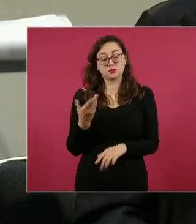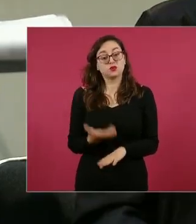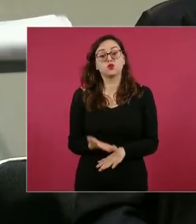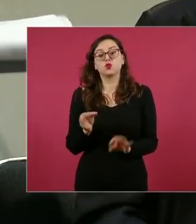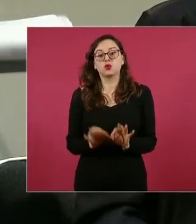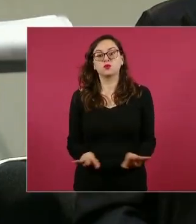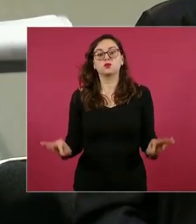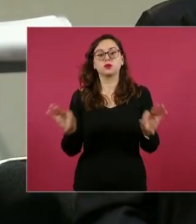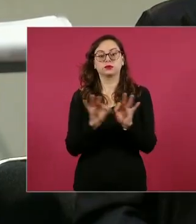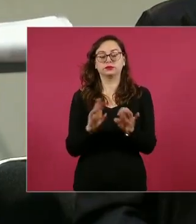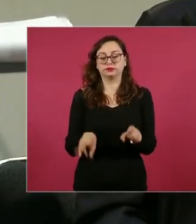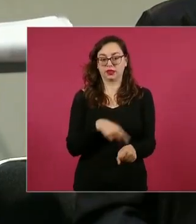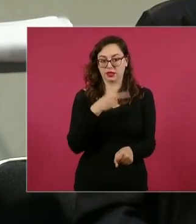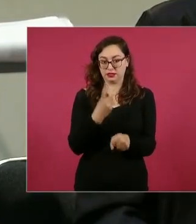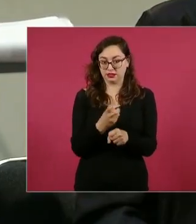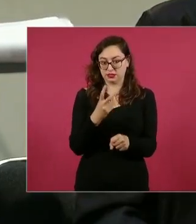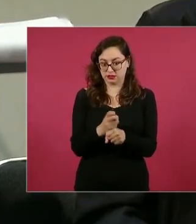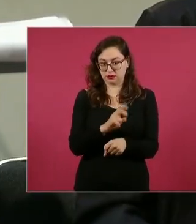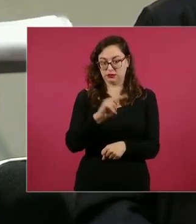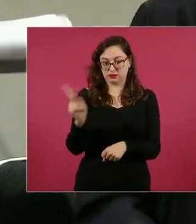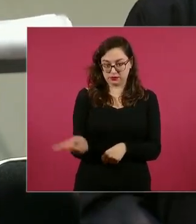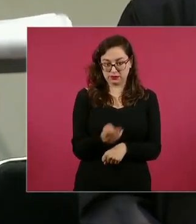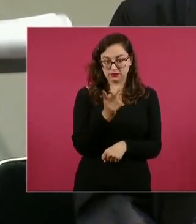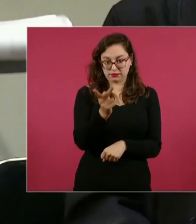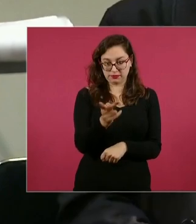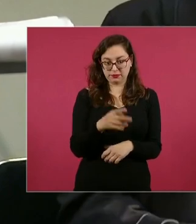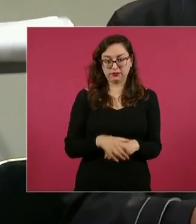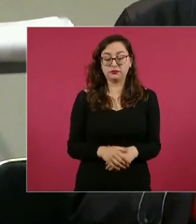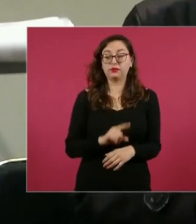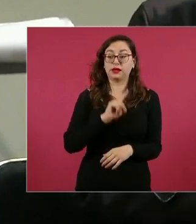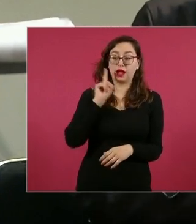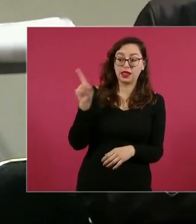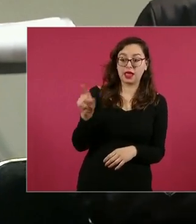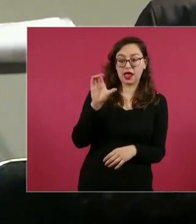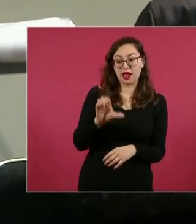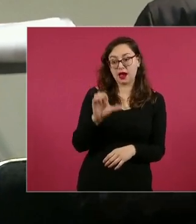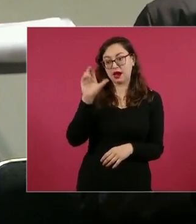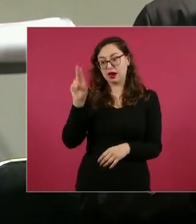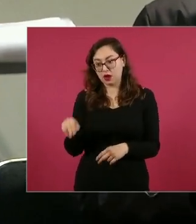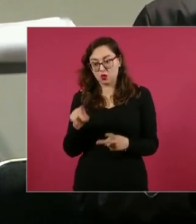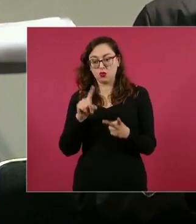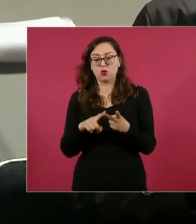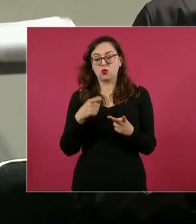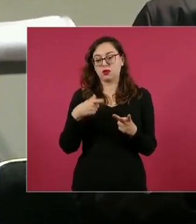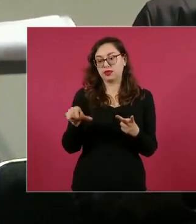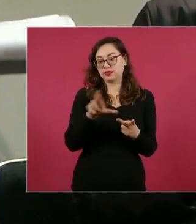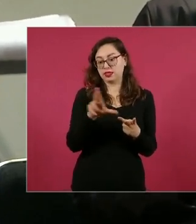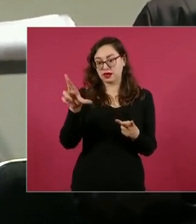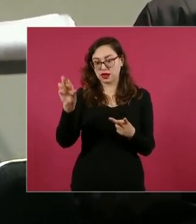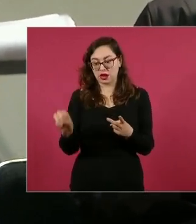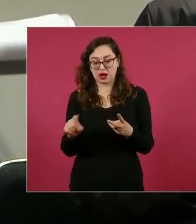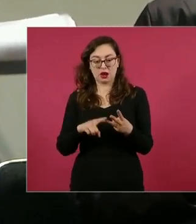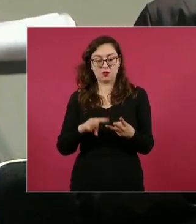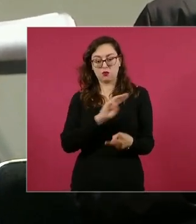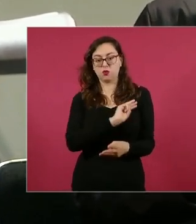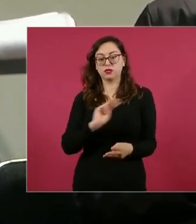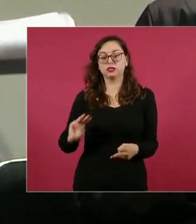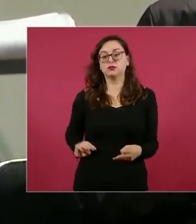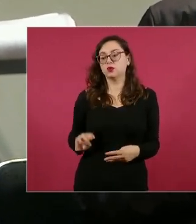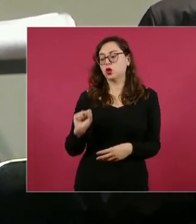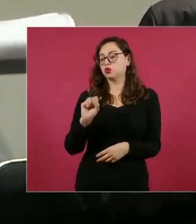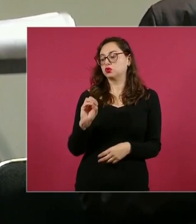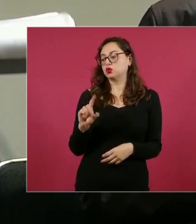presidente un segundo tema en Quintana ro Cancún y y el municipio de